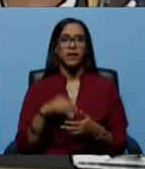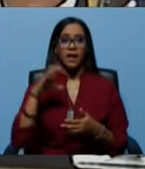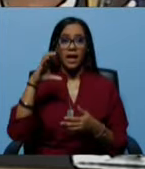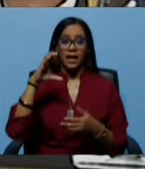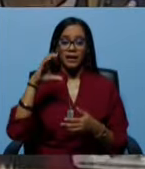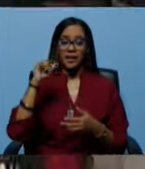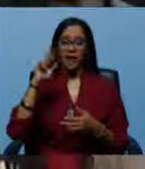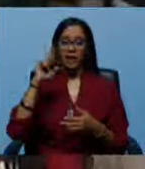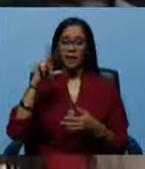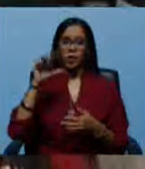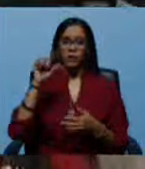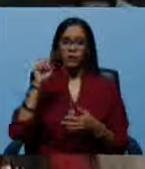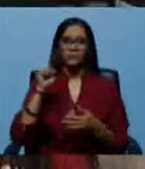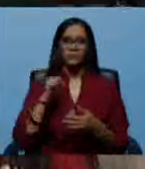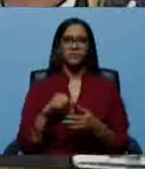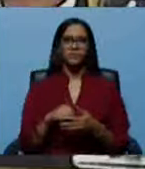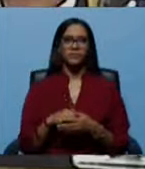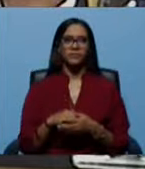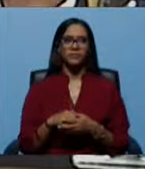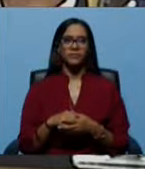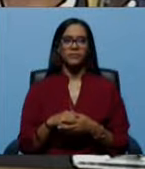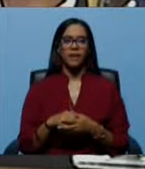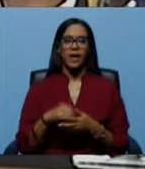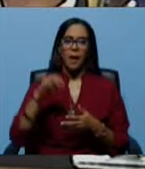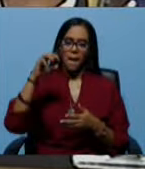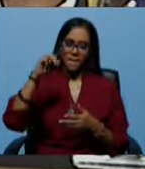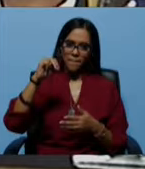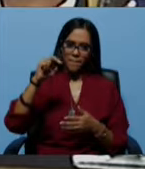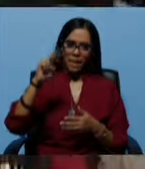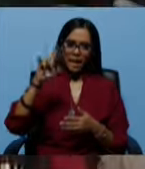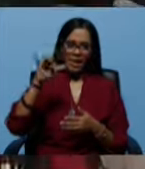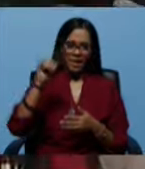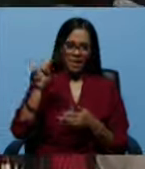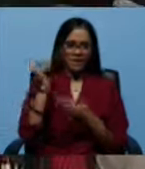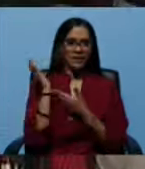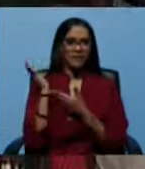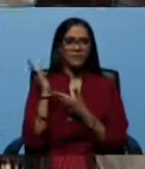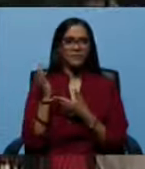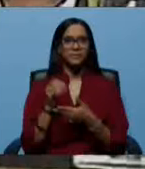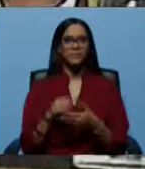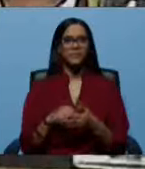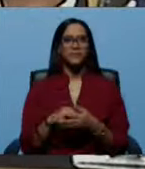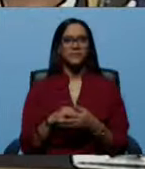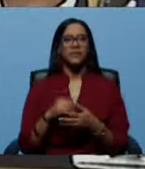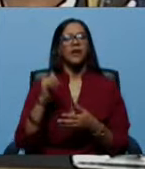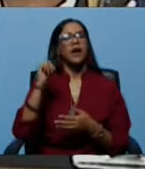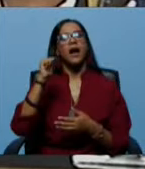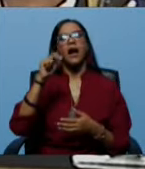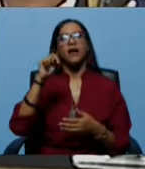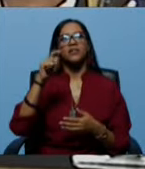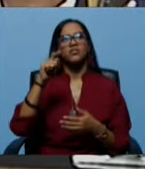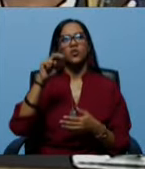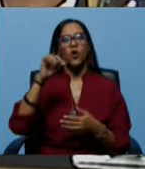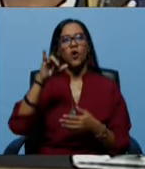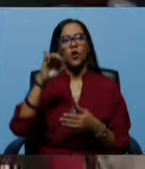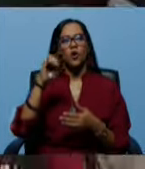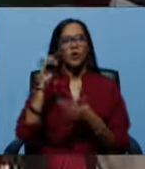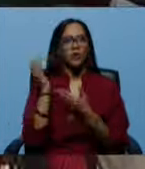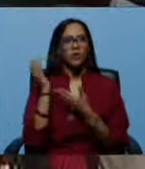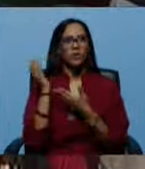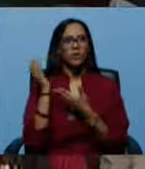Alberto Zambrano Mira. ¡Presente! María Luisa Esteves Arranz. Antonio María